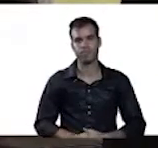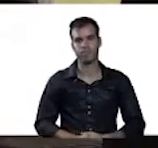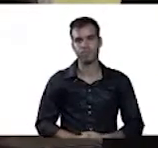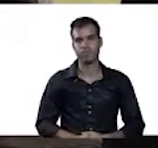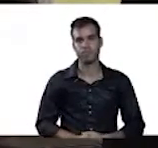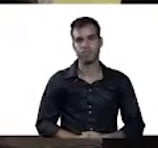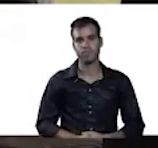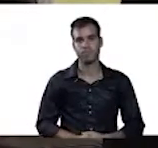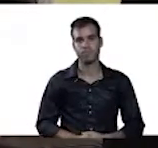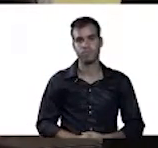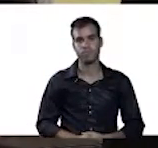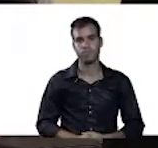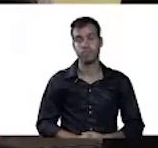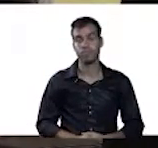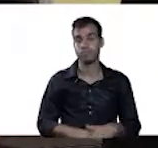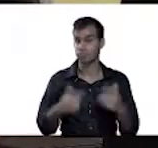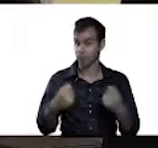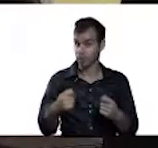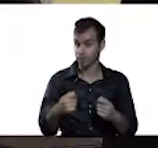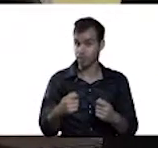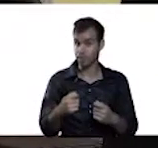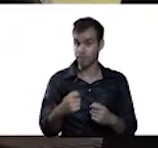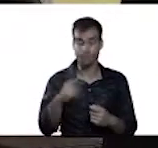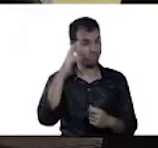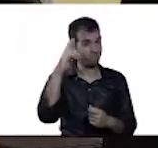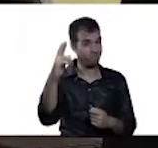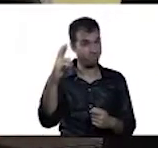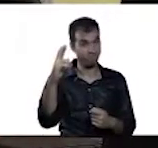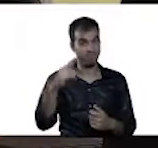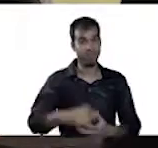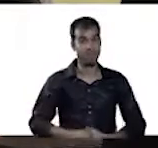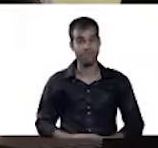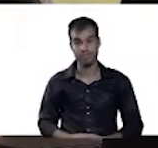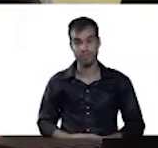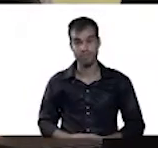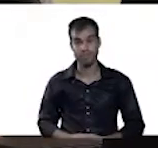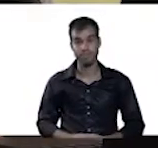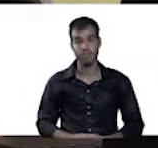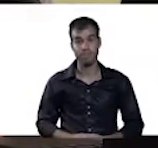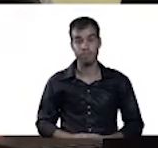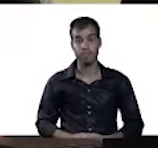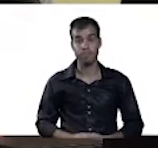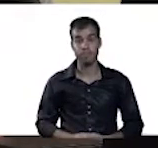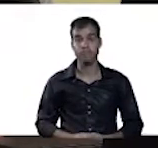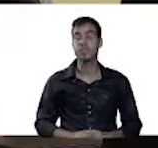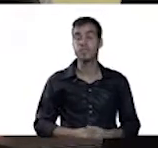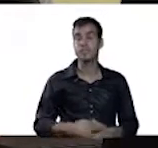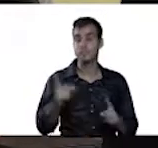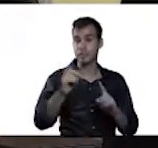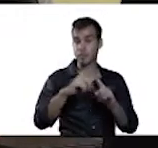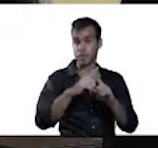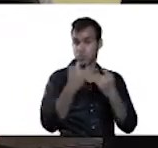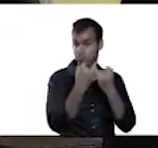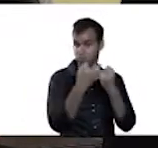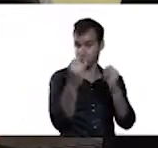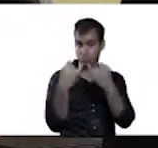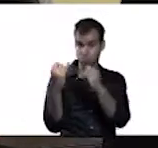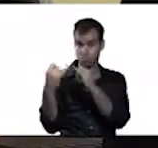Deben tener también en cuenta que el trabajo independiente